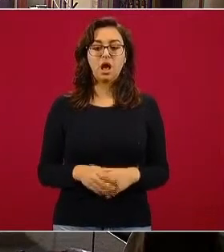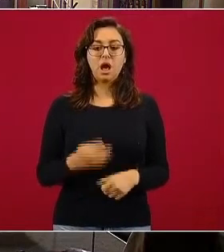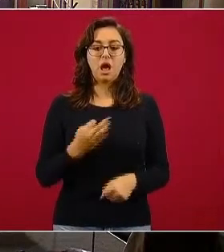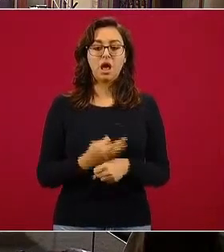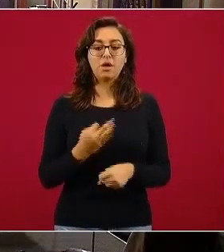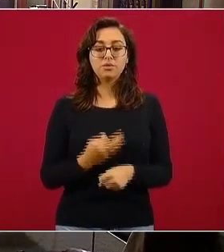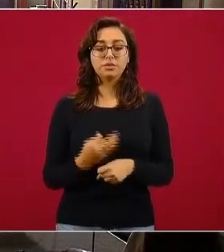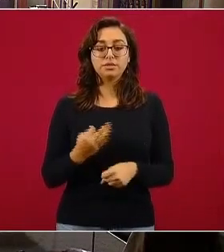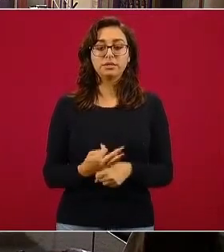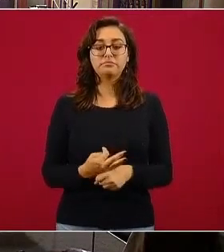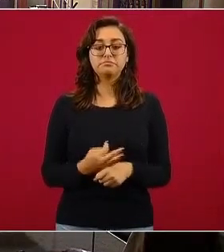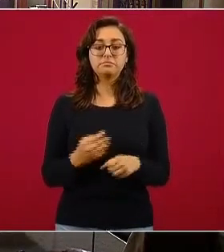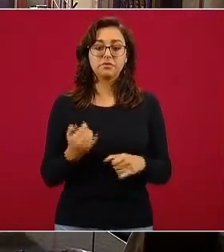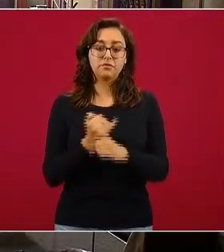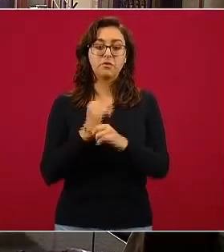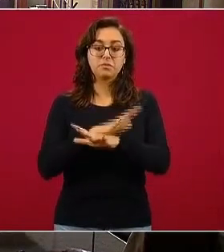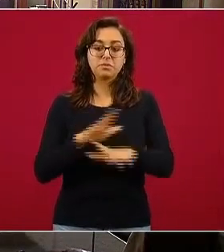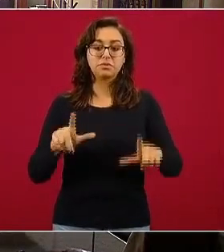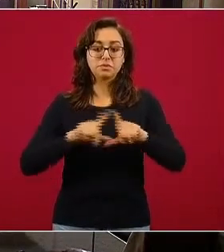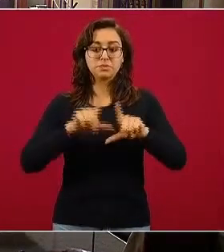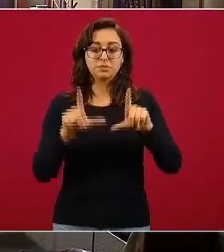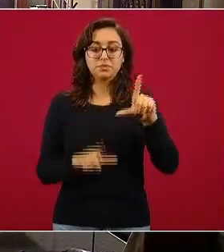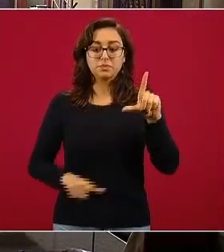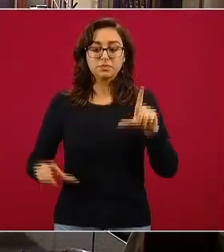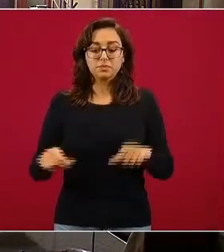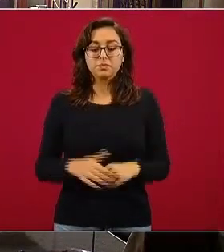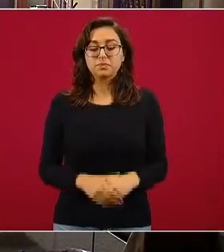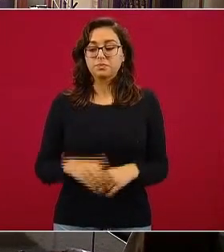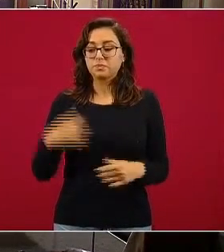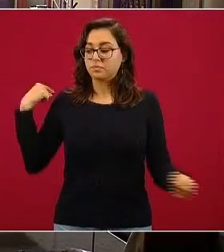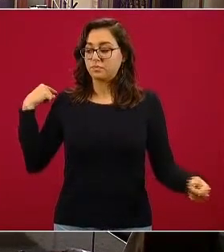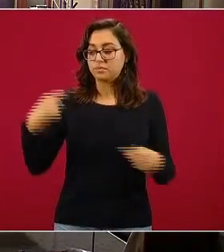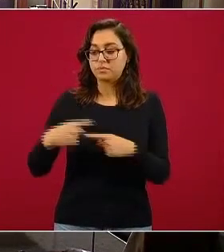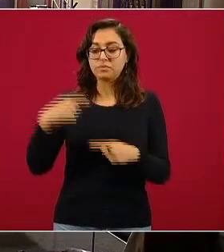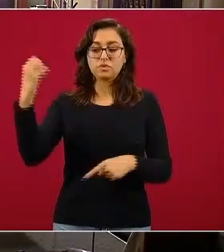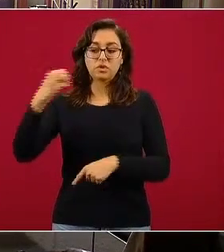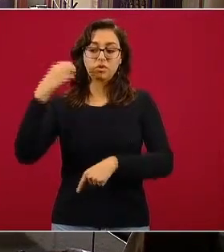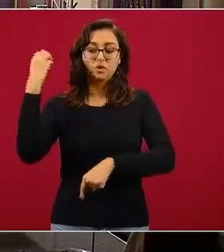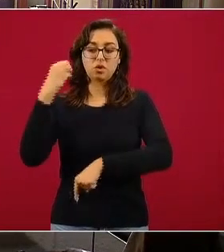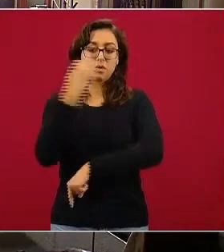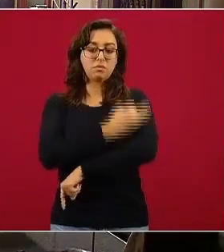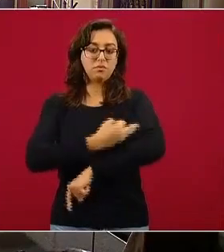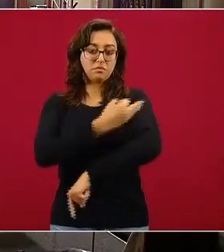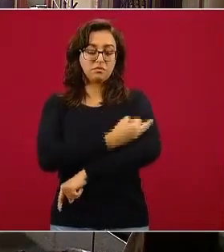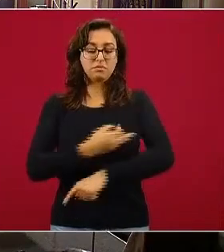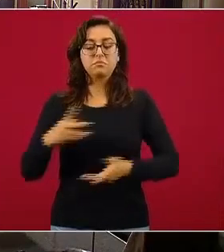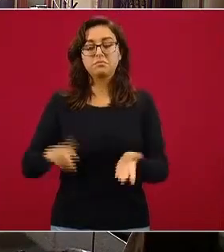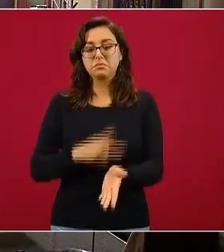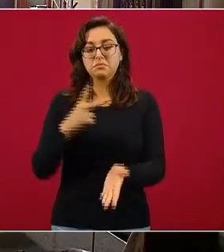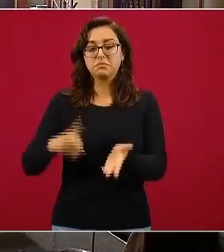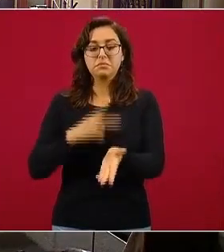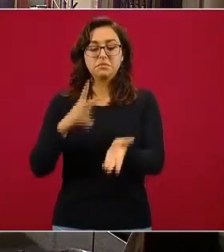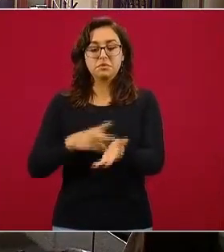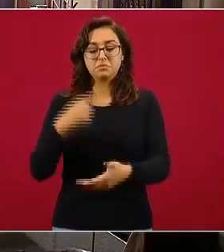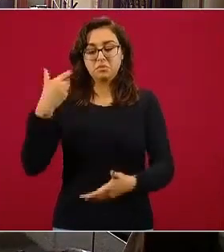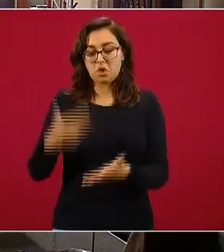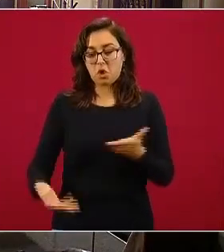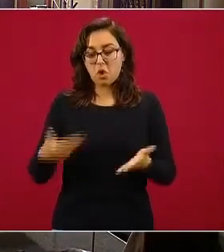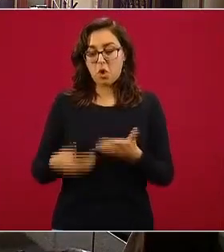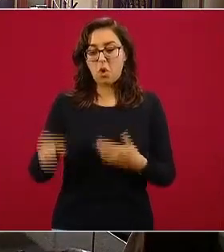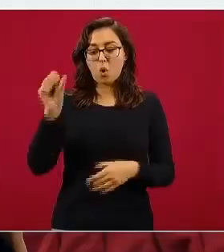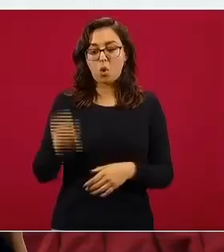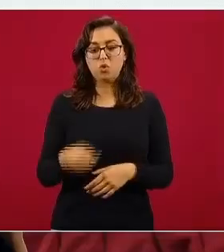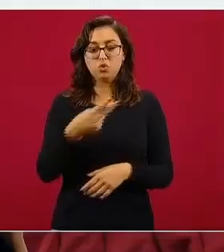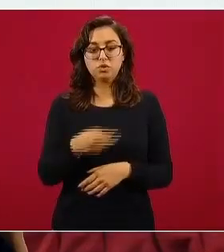datos nacionales. Ya decíamos, conferencia vespertina número 239, la que estamos iniciando en el